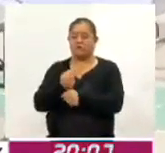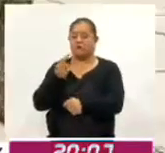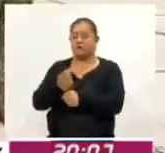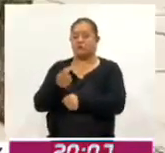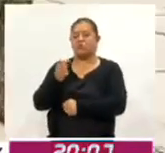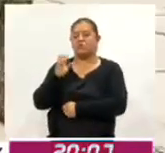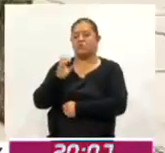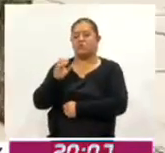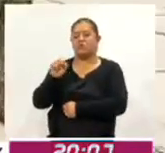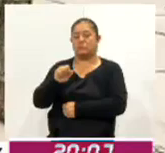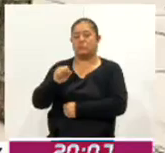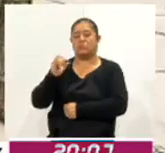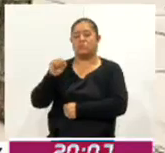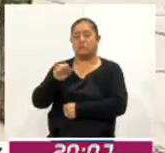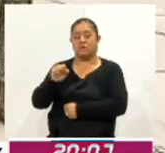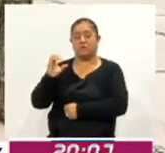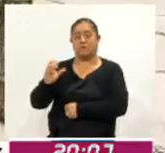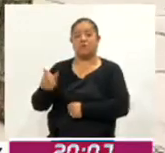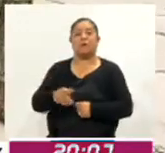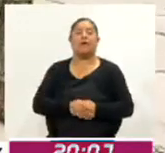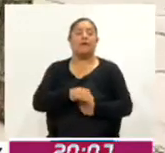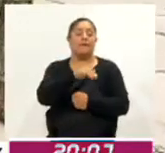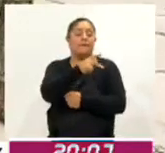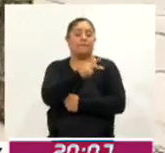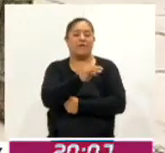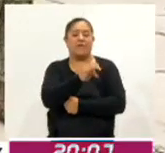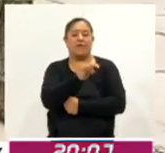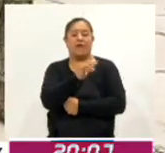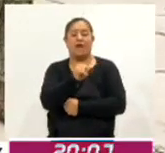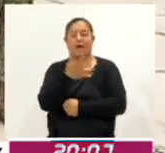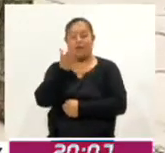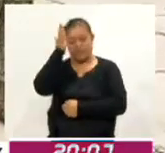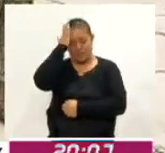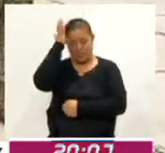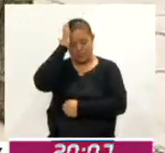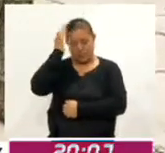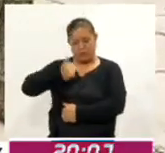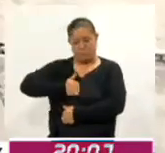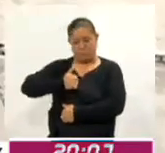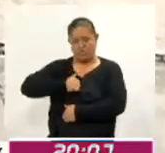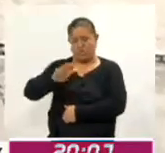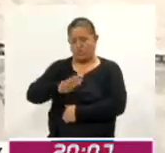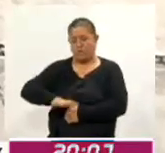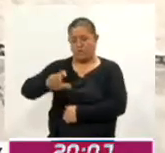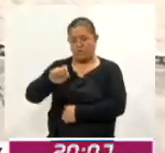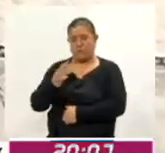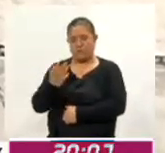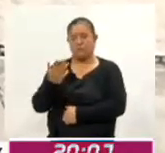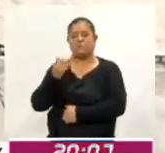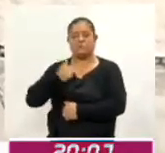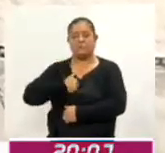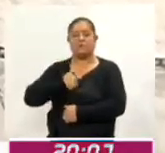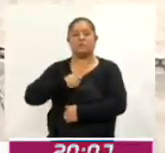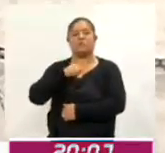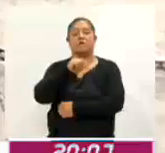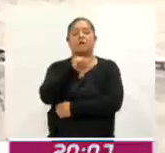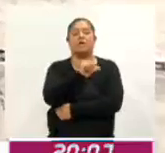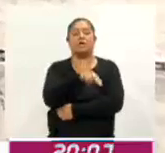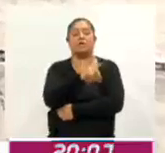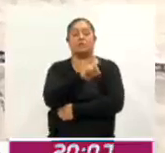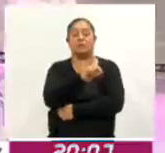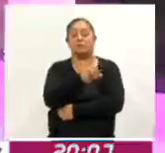Ciudadana Martín Perea Marrufo y el comandante de la 23 Zona Militar Andrés Ojeda Ramírez. Para Corazón Noticias, Edith